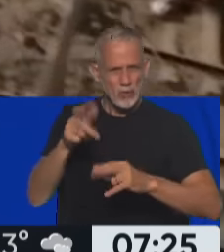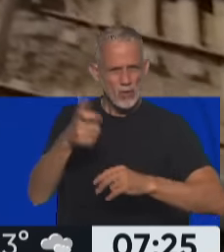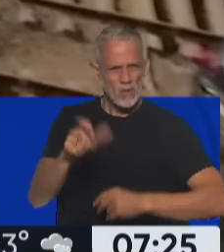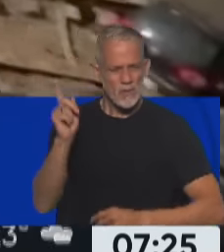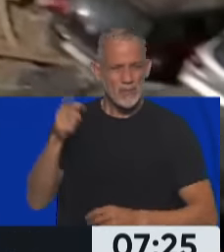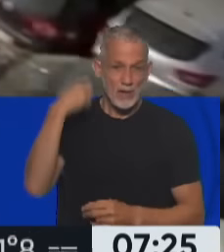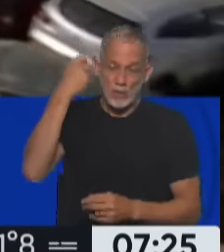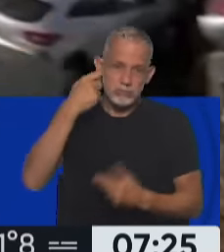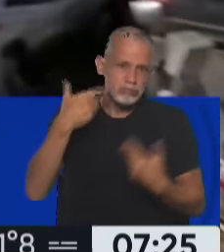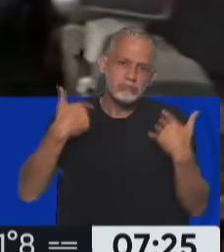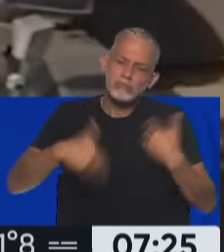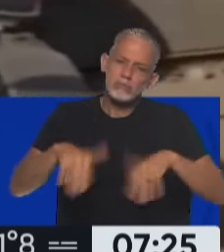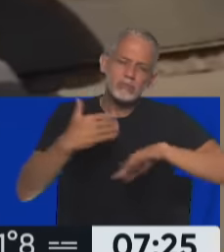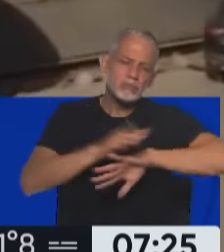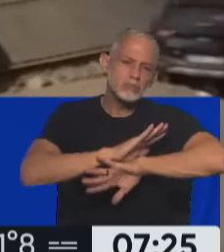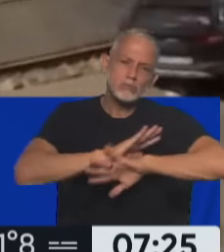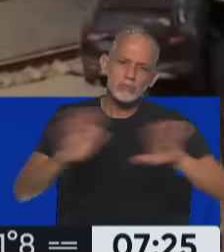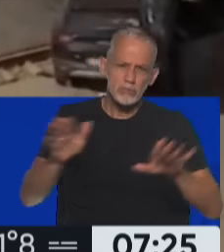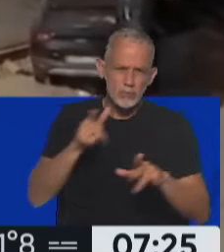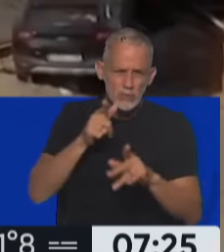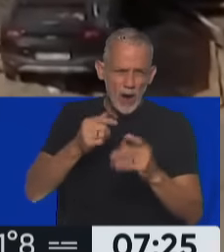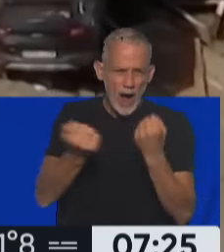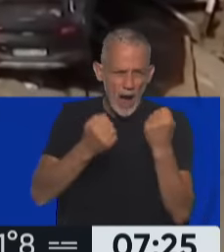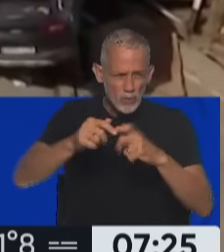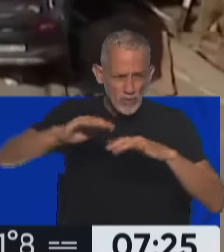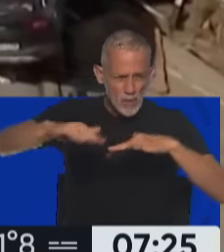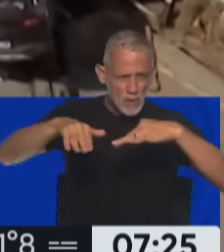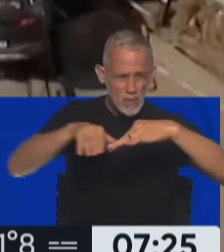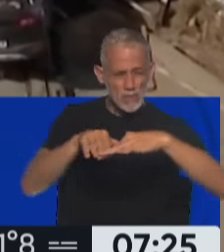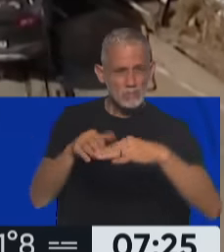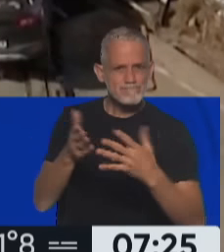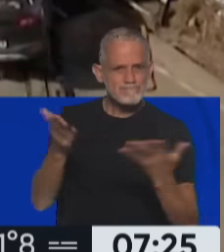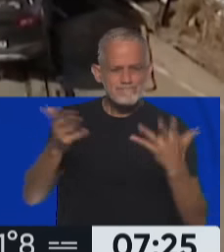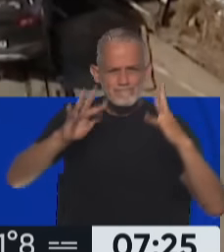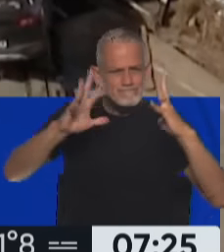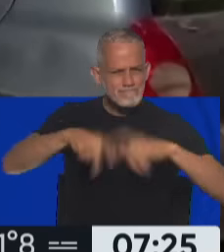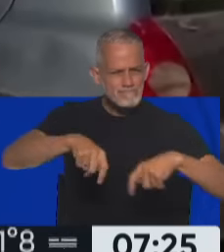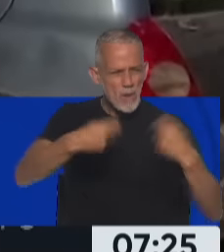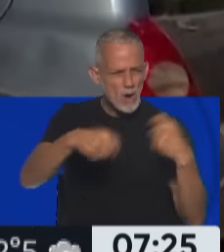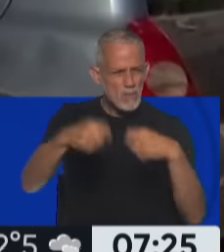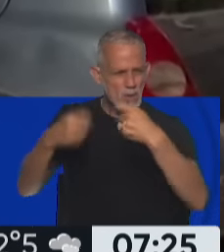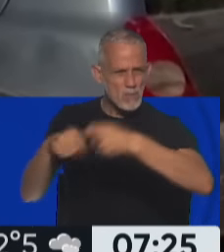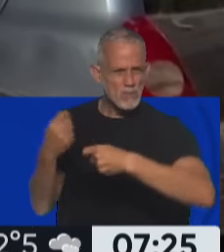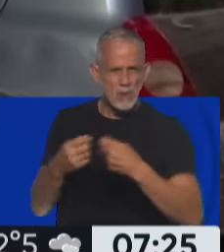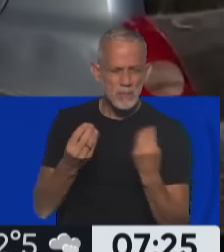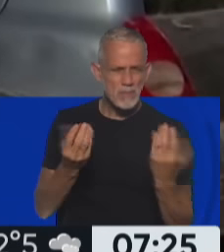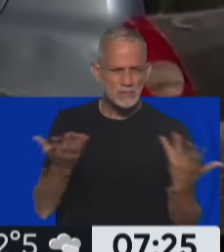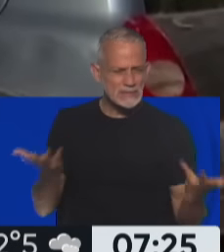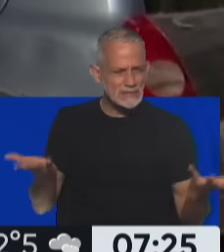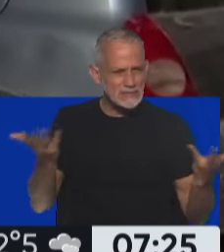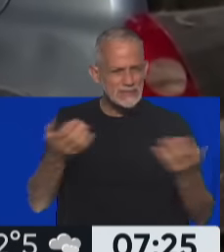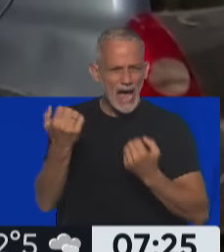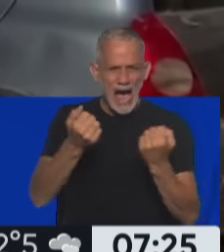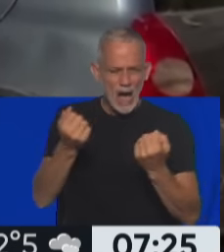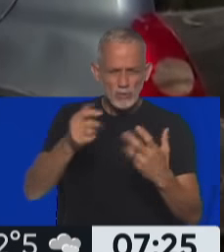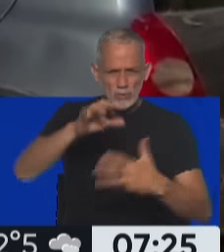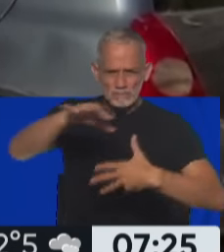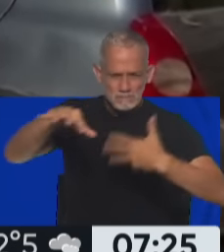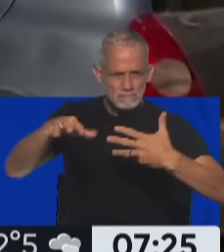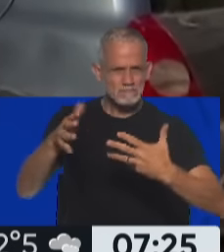la verdad, dantescas, ¿no? De una destrucción total, de autos apilados. Cuando vos